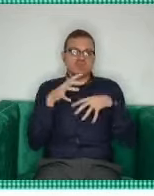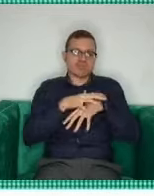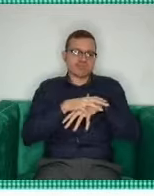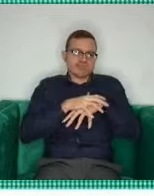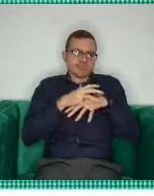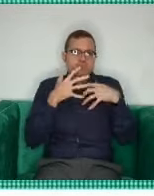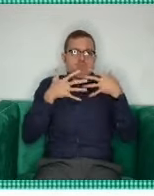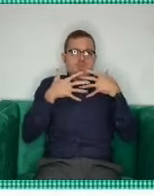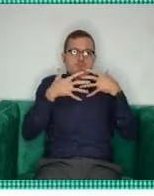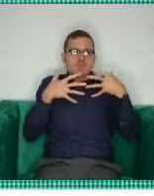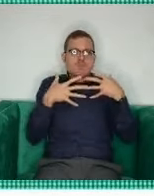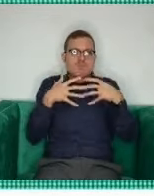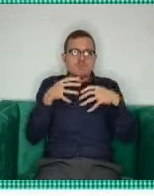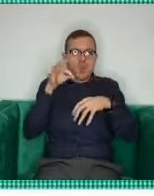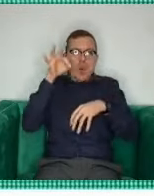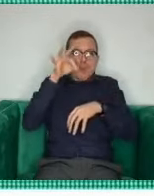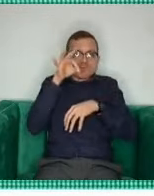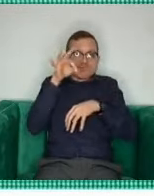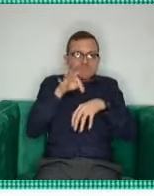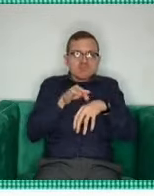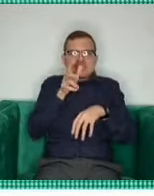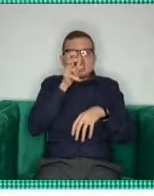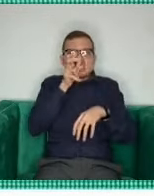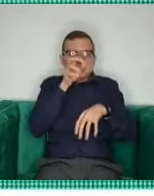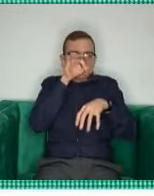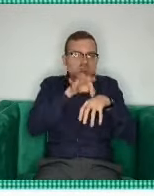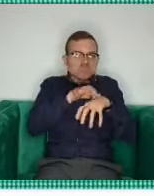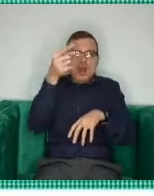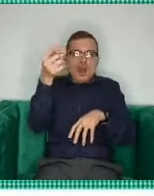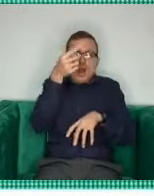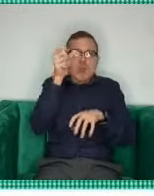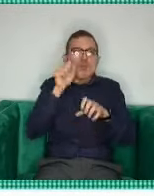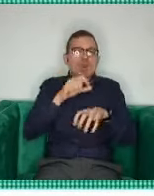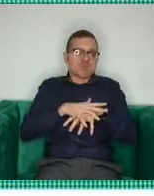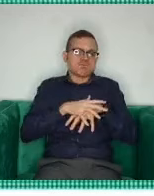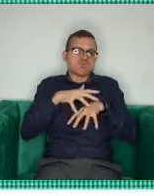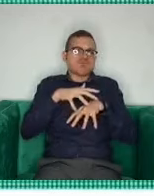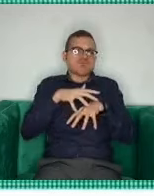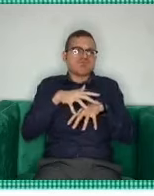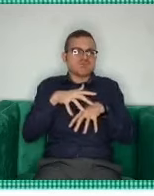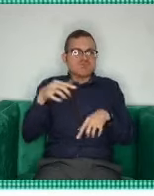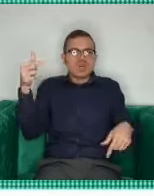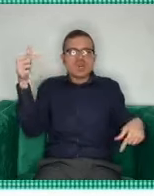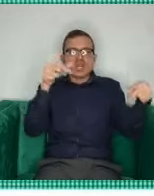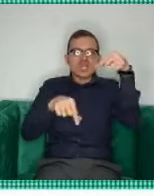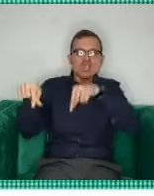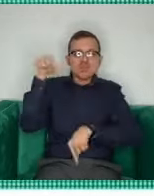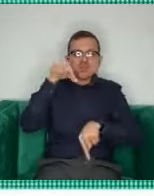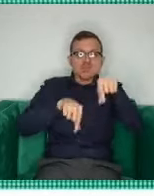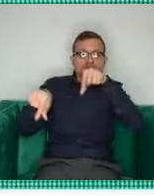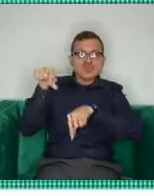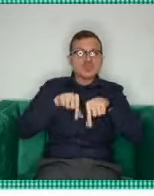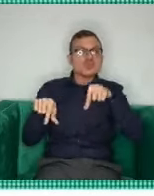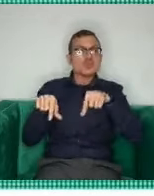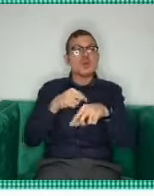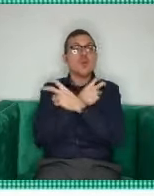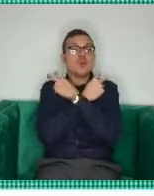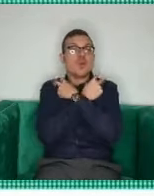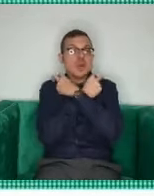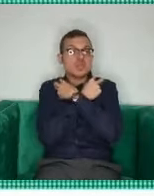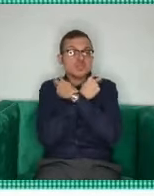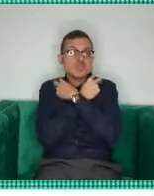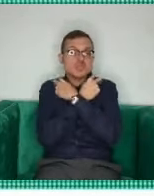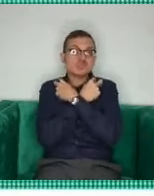insecto, por algún químico como el Clorox. Pero también hay personas que se inflaman en respuesta a